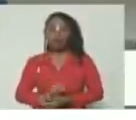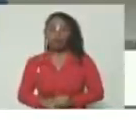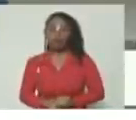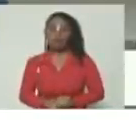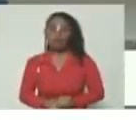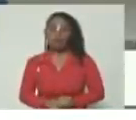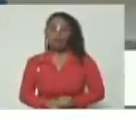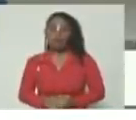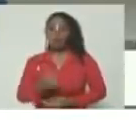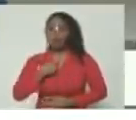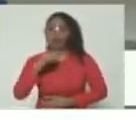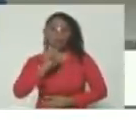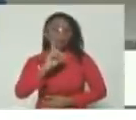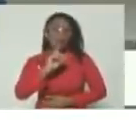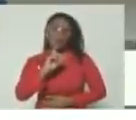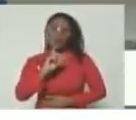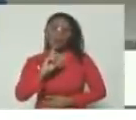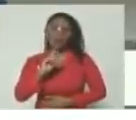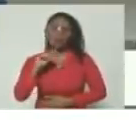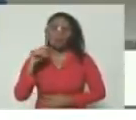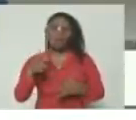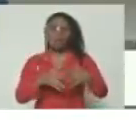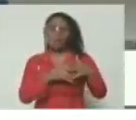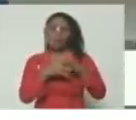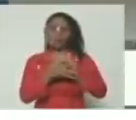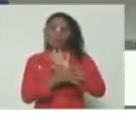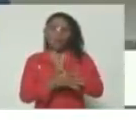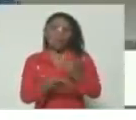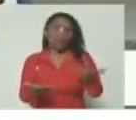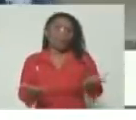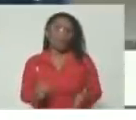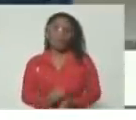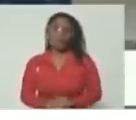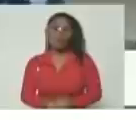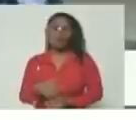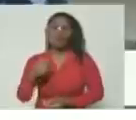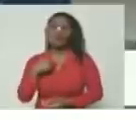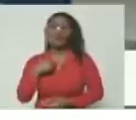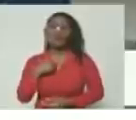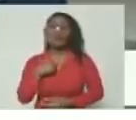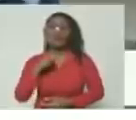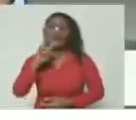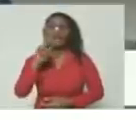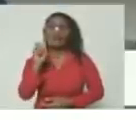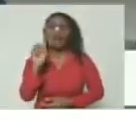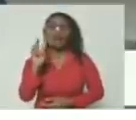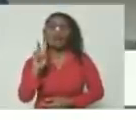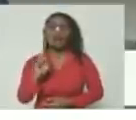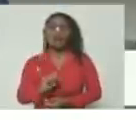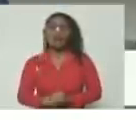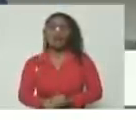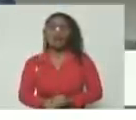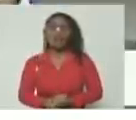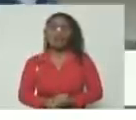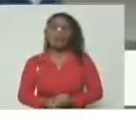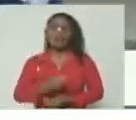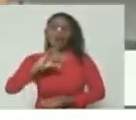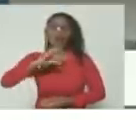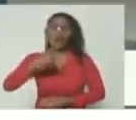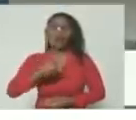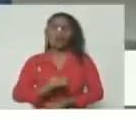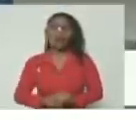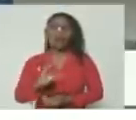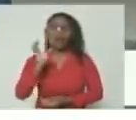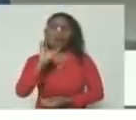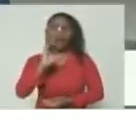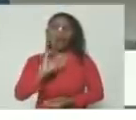Si yo no soy de los Chicago Boys, yo soy de los Valles Boys, Coche Boys, Caracas